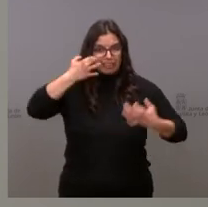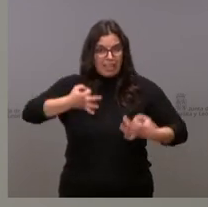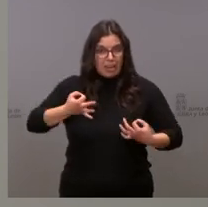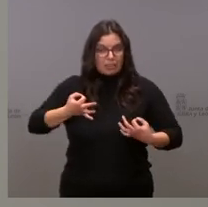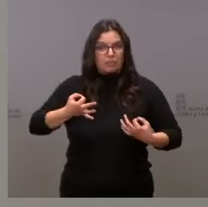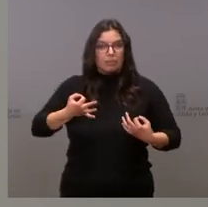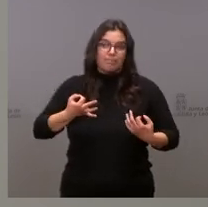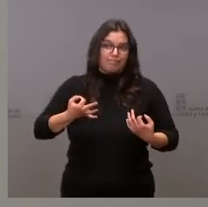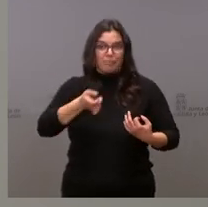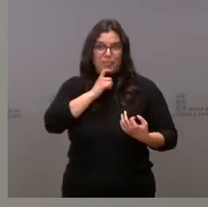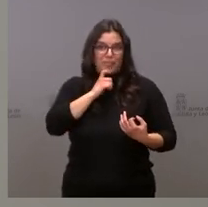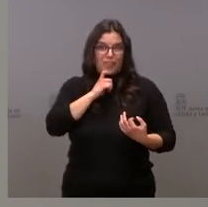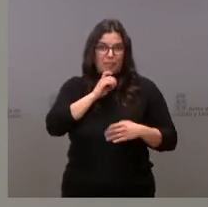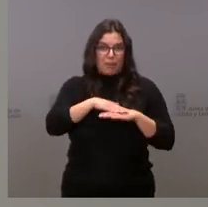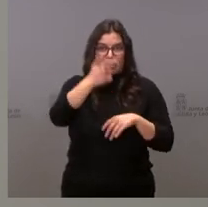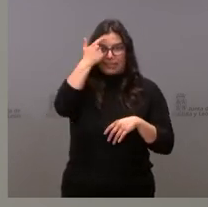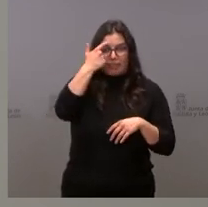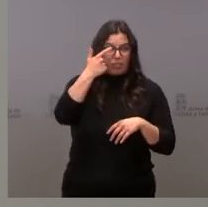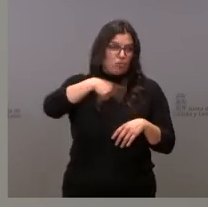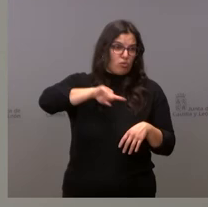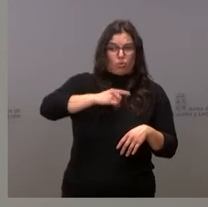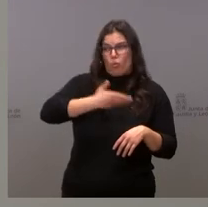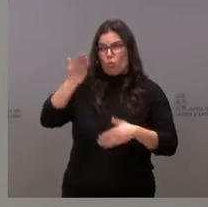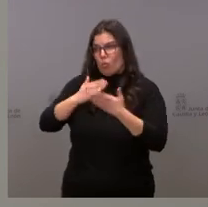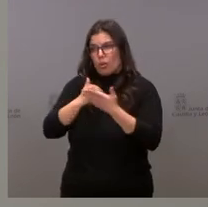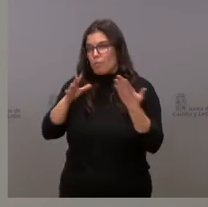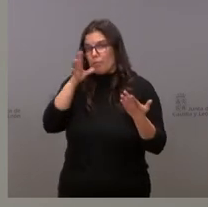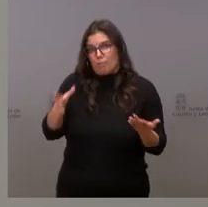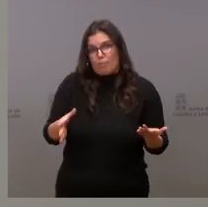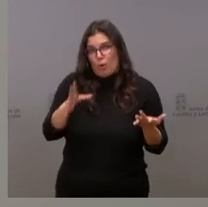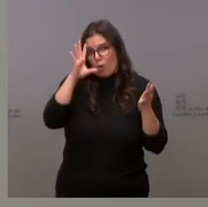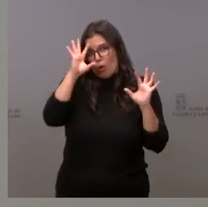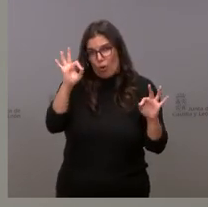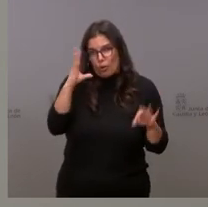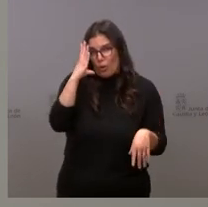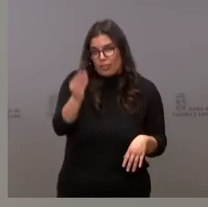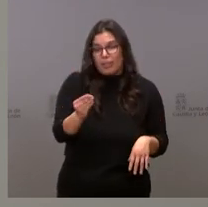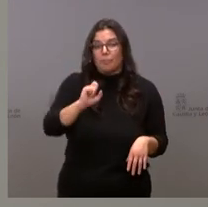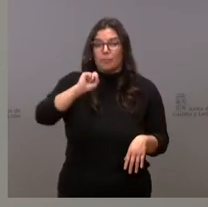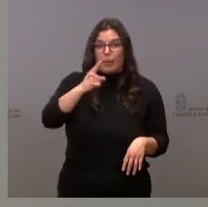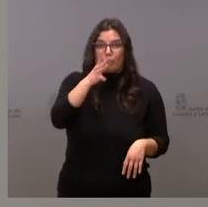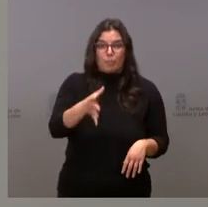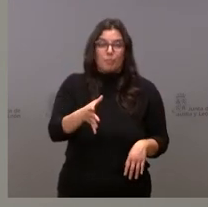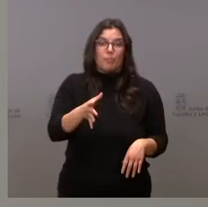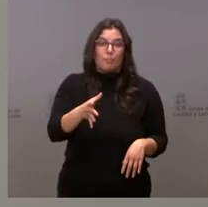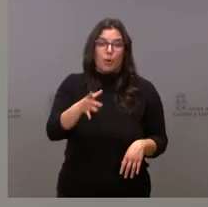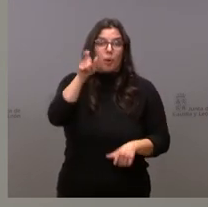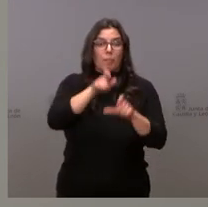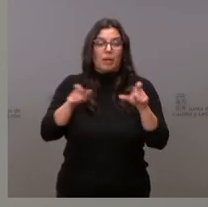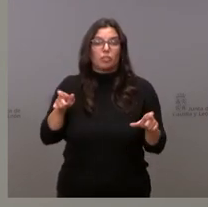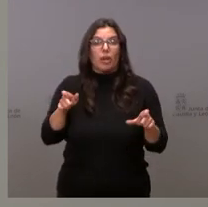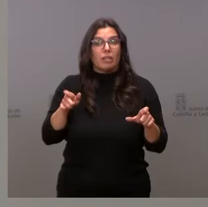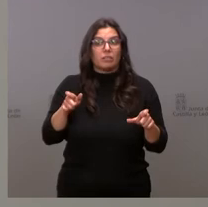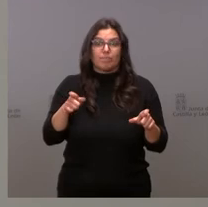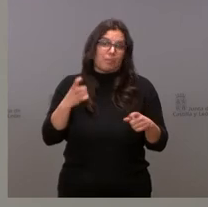es difícil para castilla y león y para todas las comunidades saber cuáles por motivos que usted entenderá como importante no solamente porque haya personas que hayan podido o